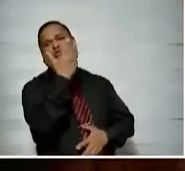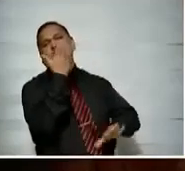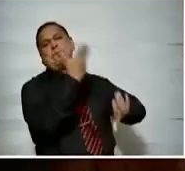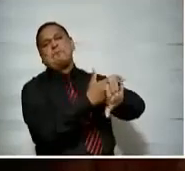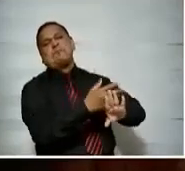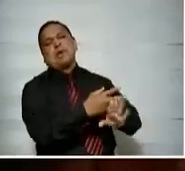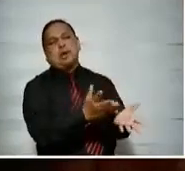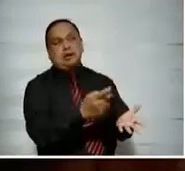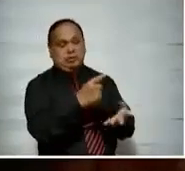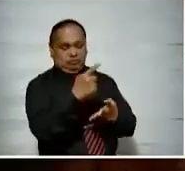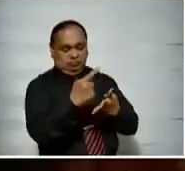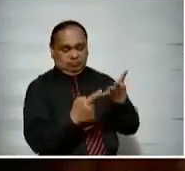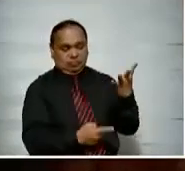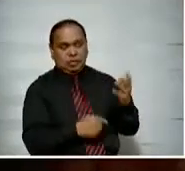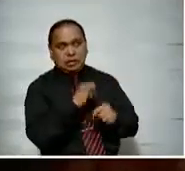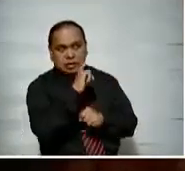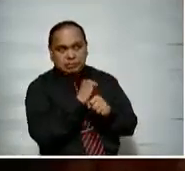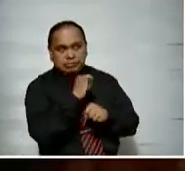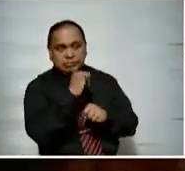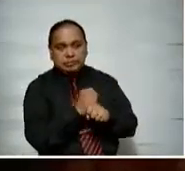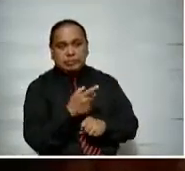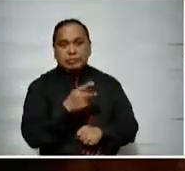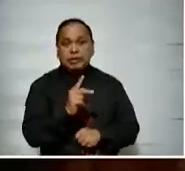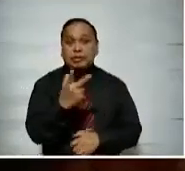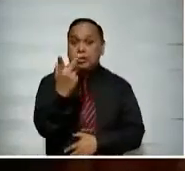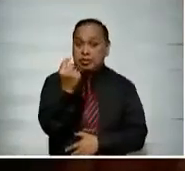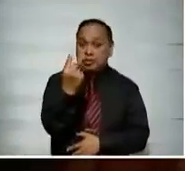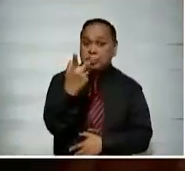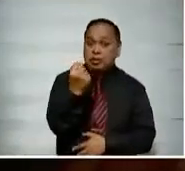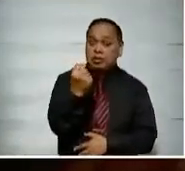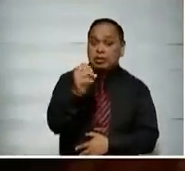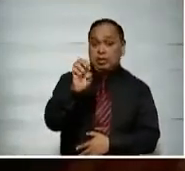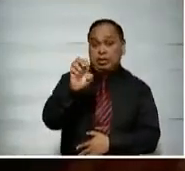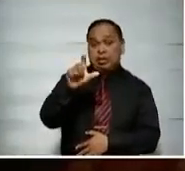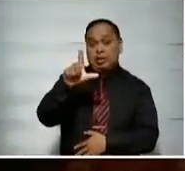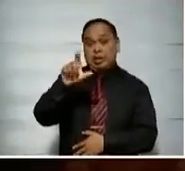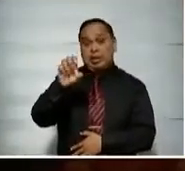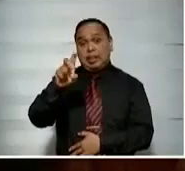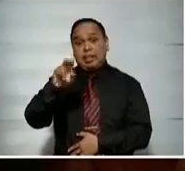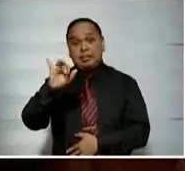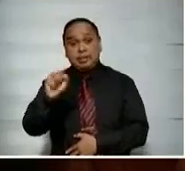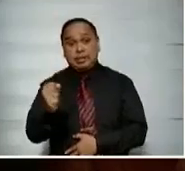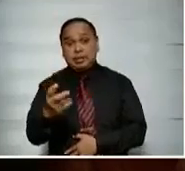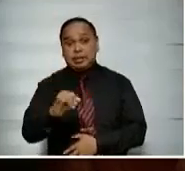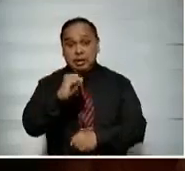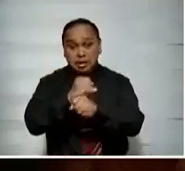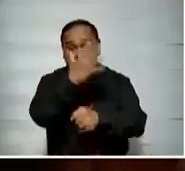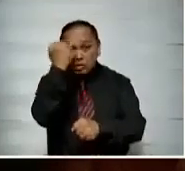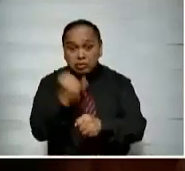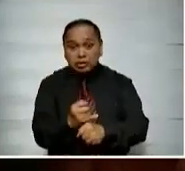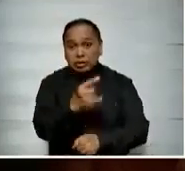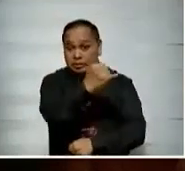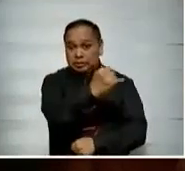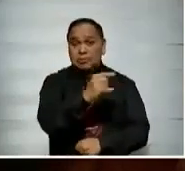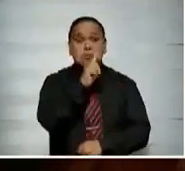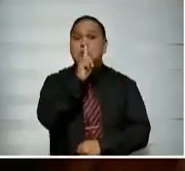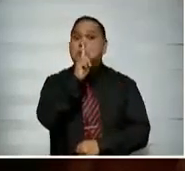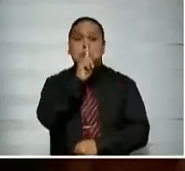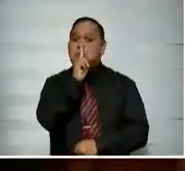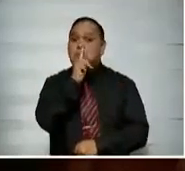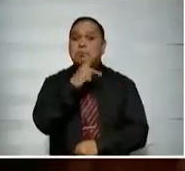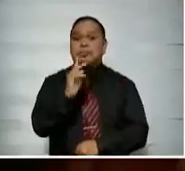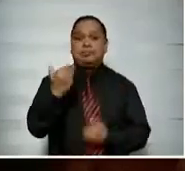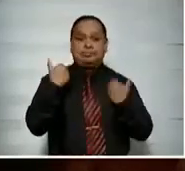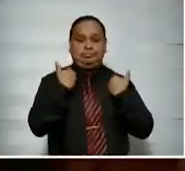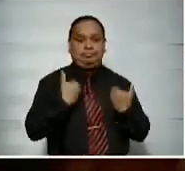¿eh? Porque yo hoy sí ya no creo que Televisa es inocente. ¿Qué tiene Televisa? Cuando menos, pues yo le voy a dar la posibilidad, yo sí